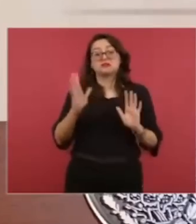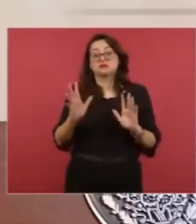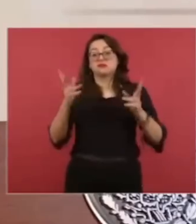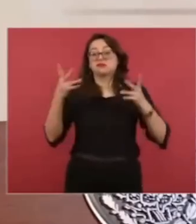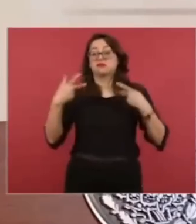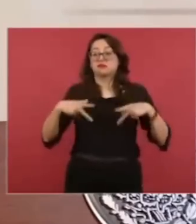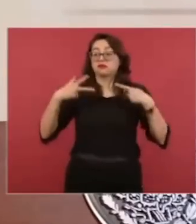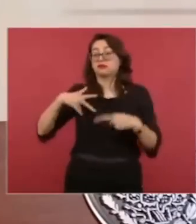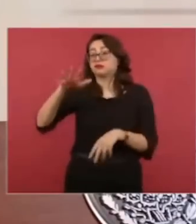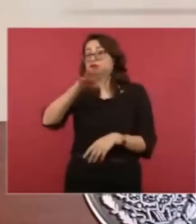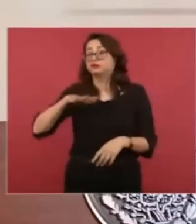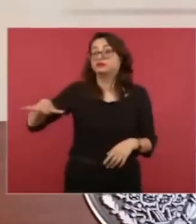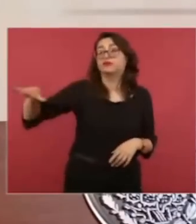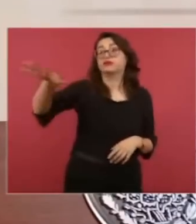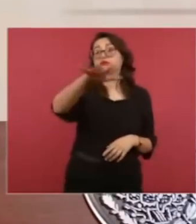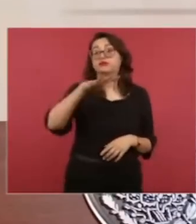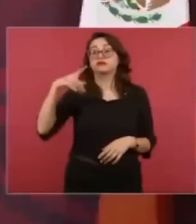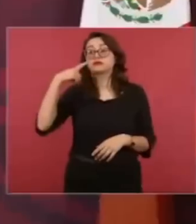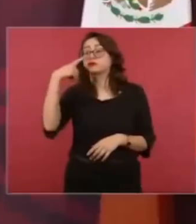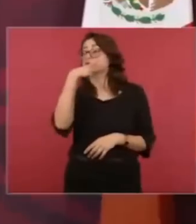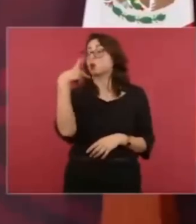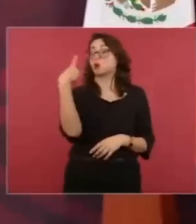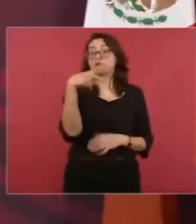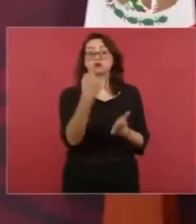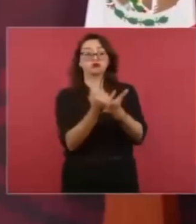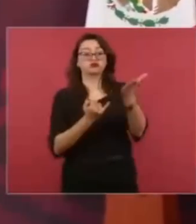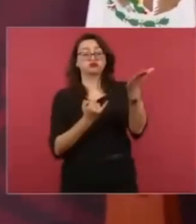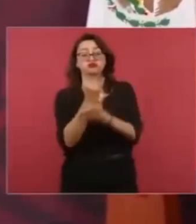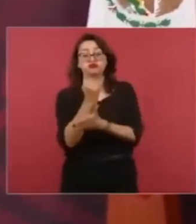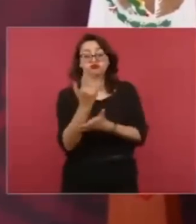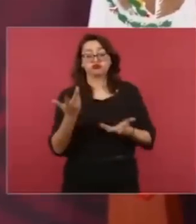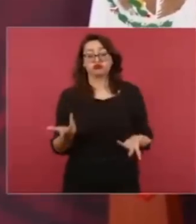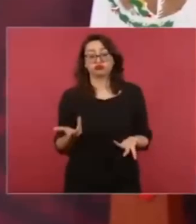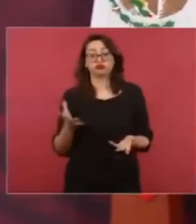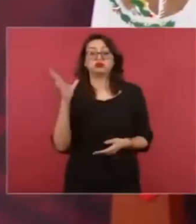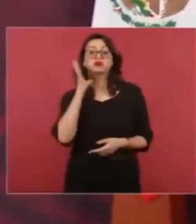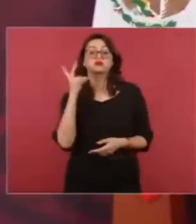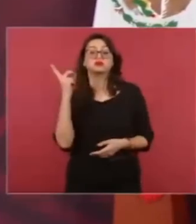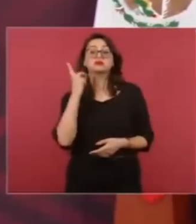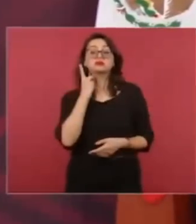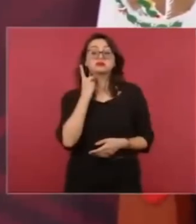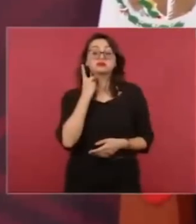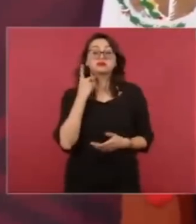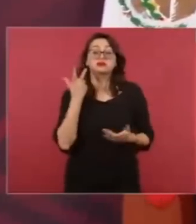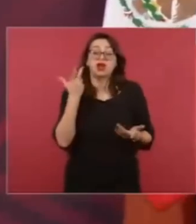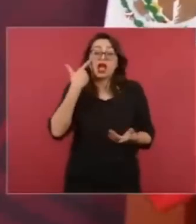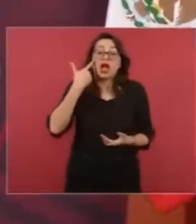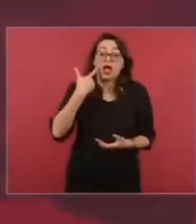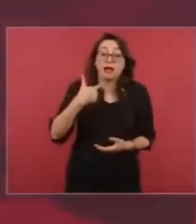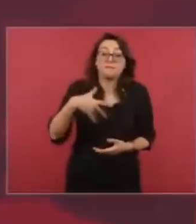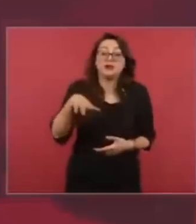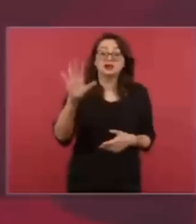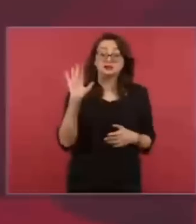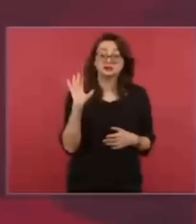entre El nuevo Congreso Para que Sea el pueblo El que